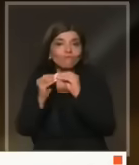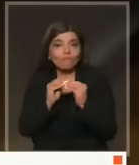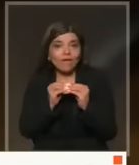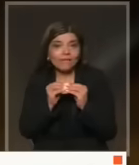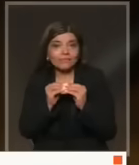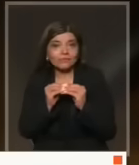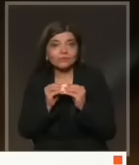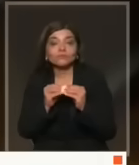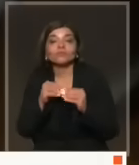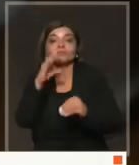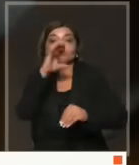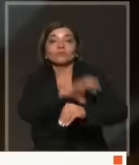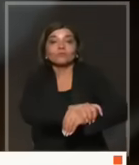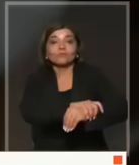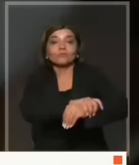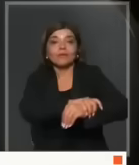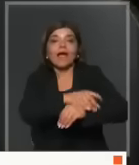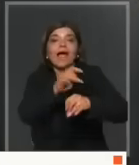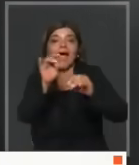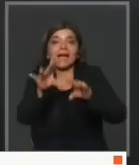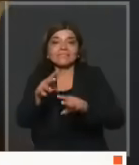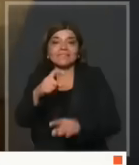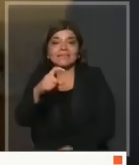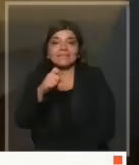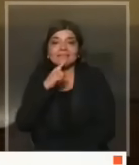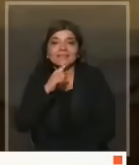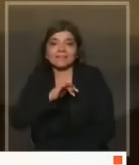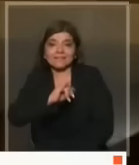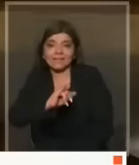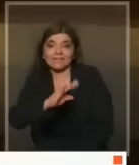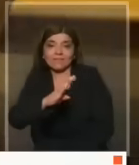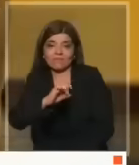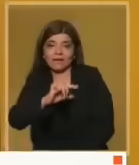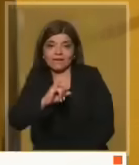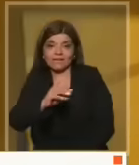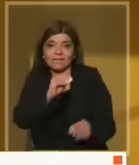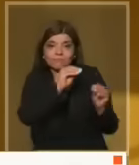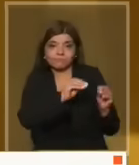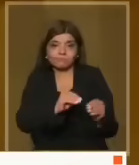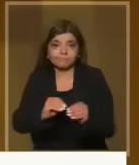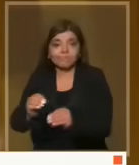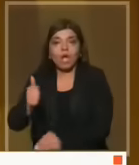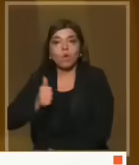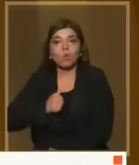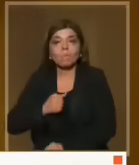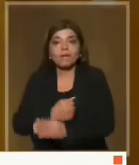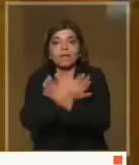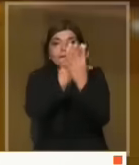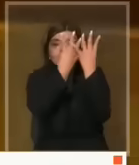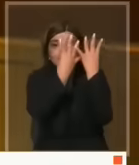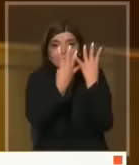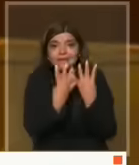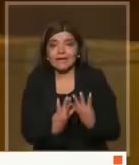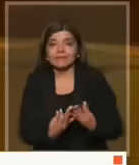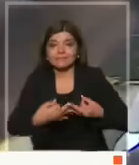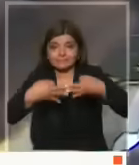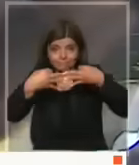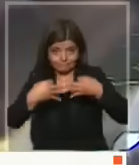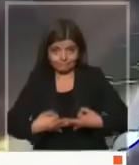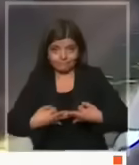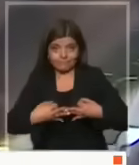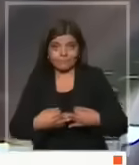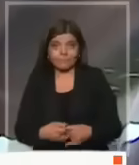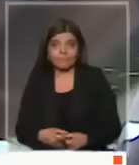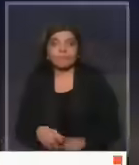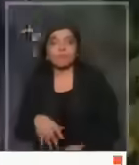ponerle las esposas. Así, Katy Barriga, exalcaldesa de Maipú, era llevada a cumplir prisión preventiva. Quien es inocente